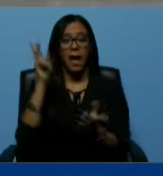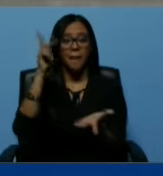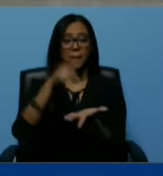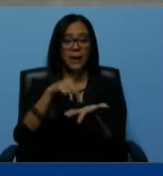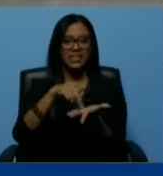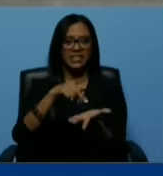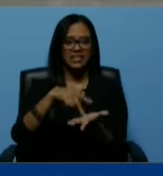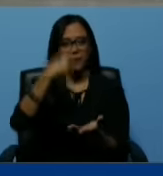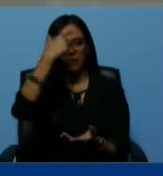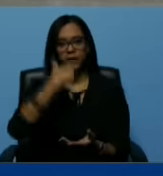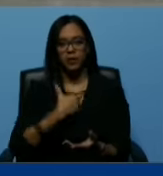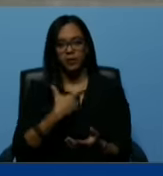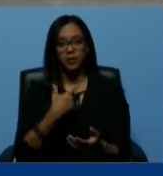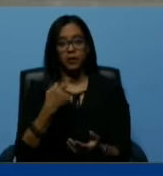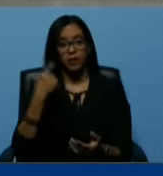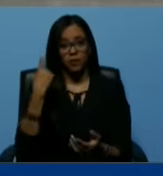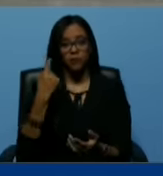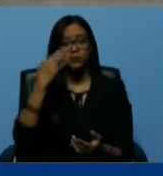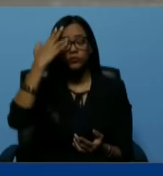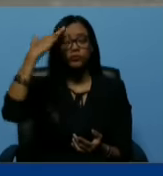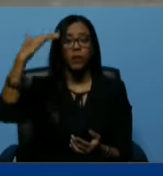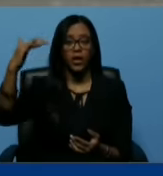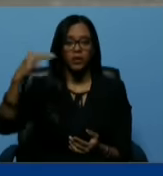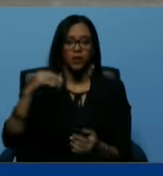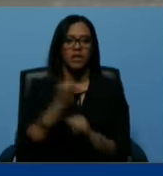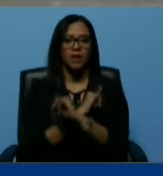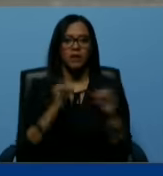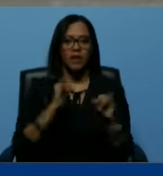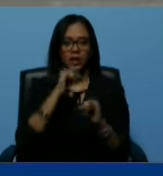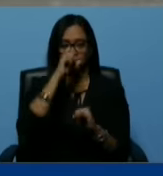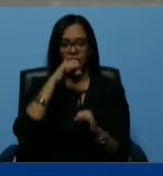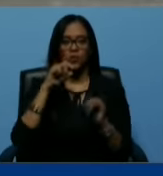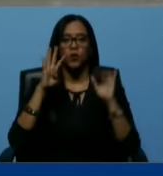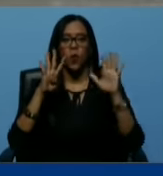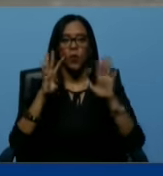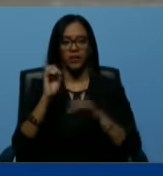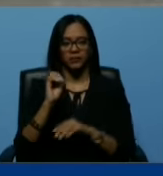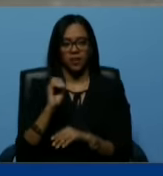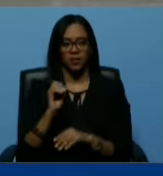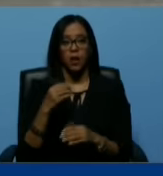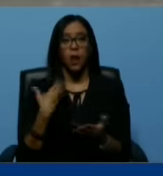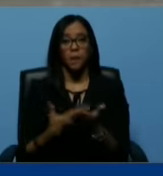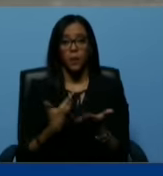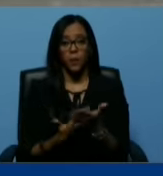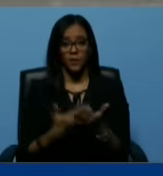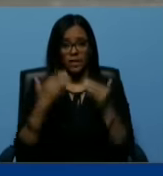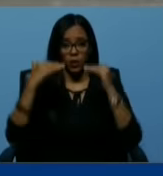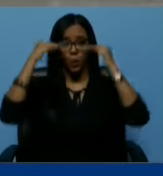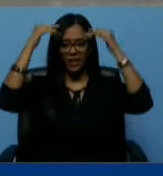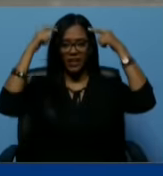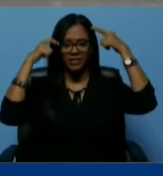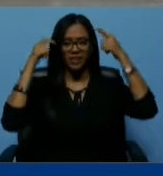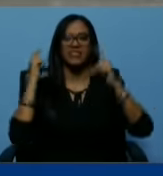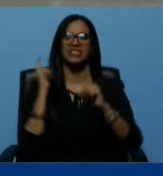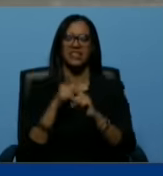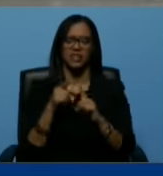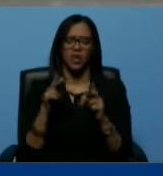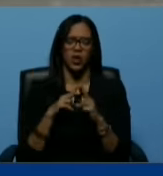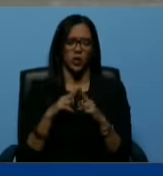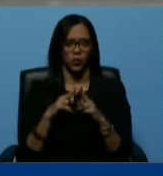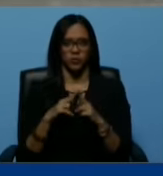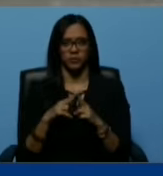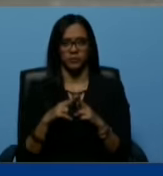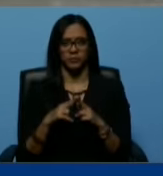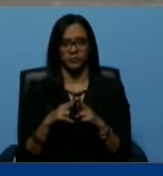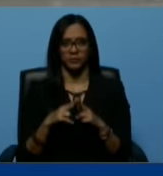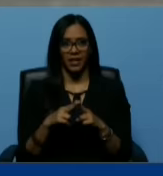participativa y protagónica, que fue un sueño de finales de los 90. Propuesta del comandante Chávez, desde que lo conocí.